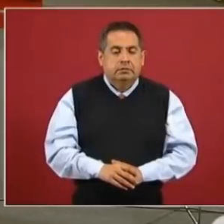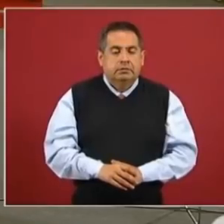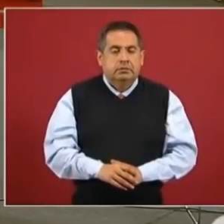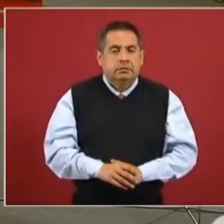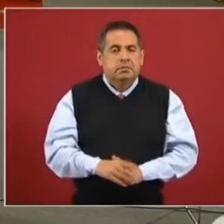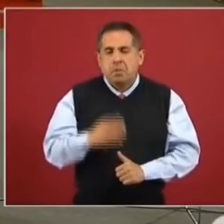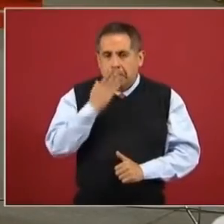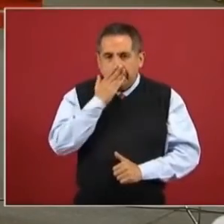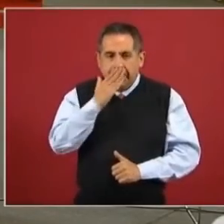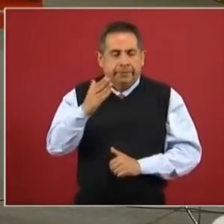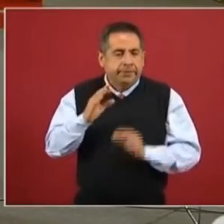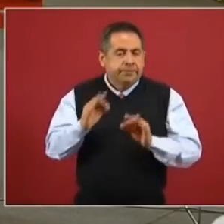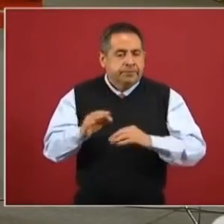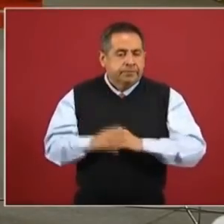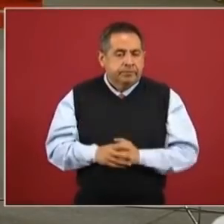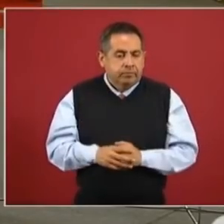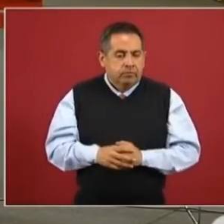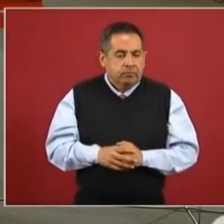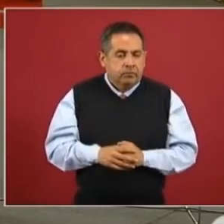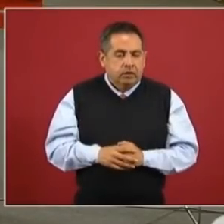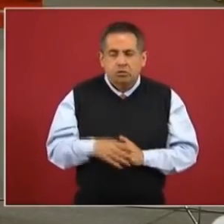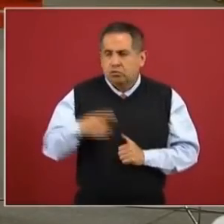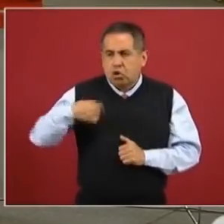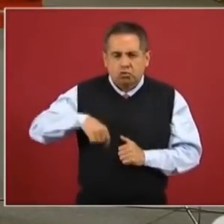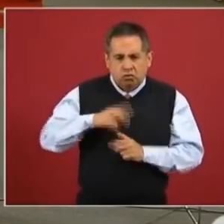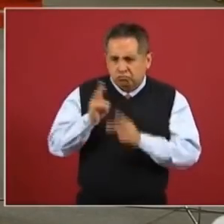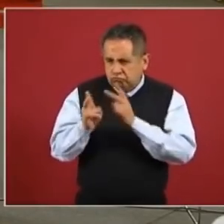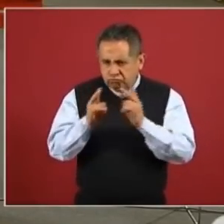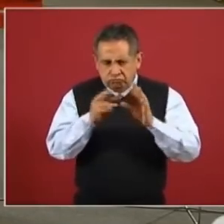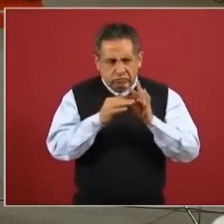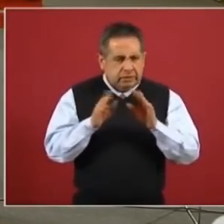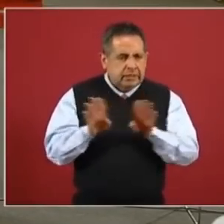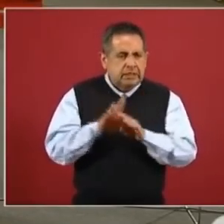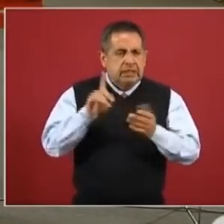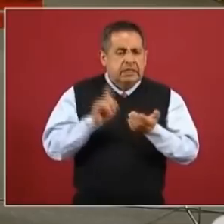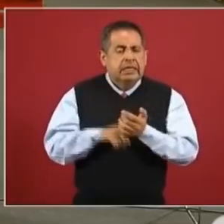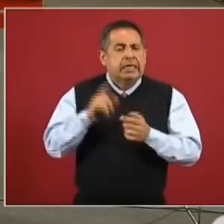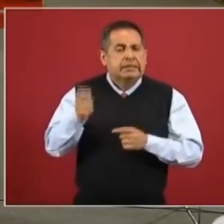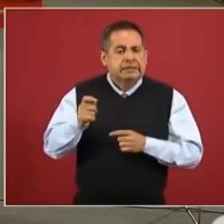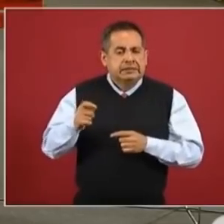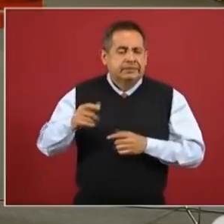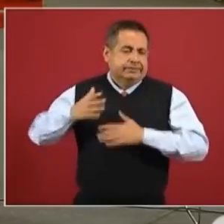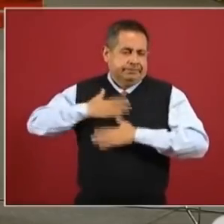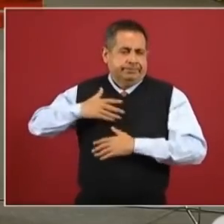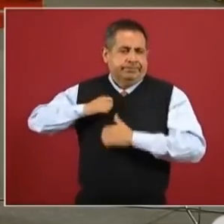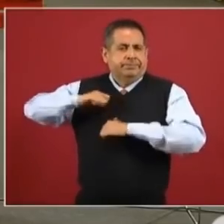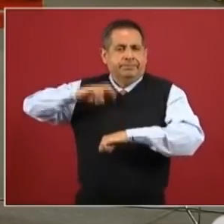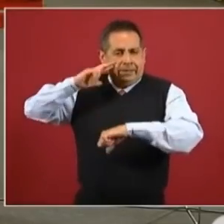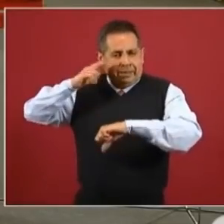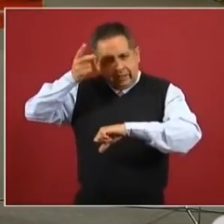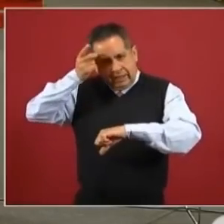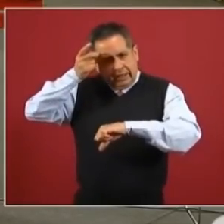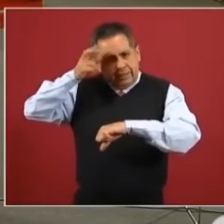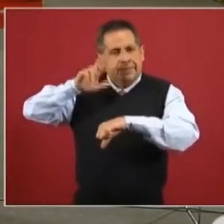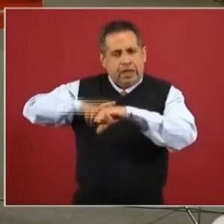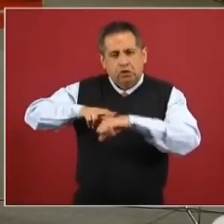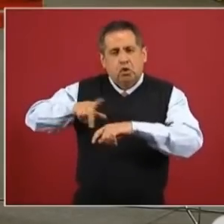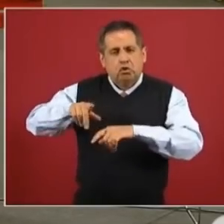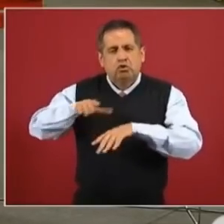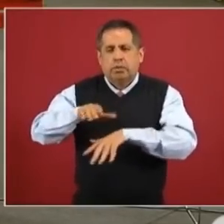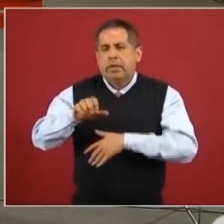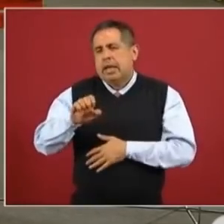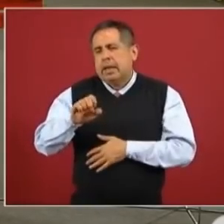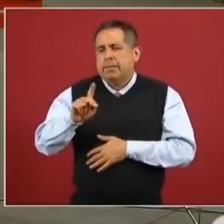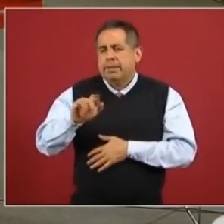Muy bien, entonces hemos hablado un poco de qué es la Dirección General de Epidemiología, hablamos un poco de la Dirección